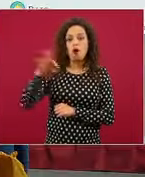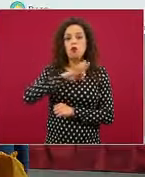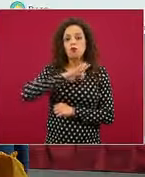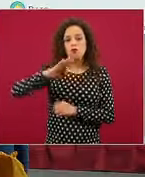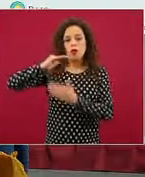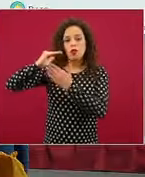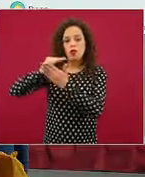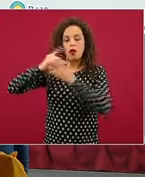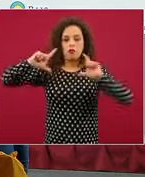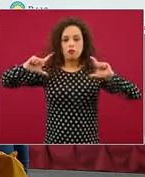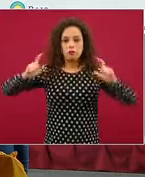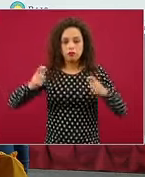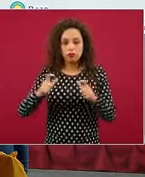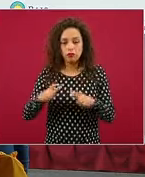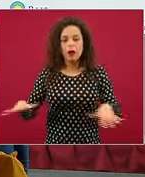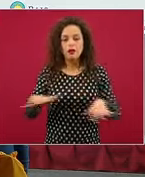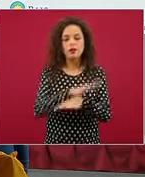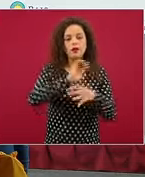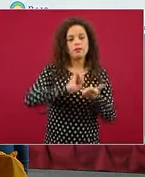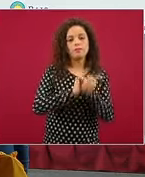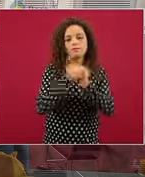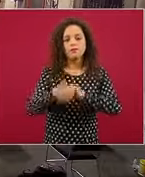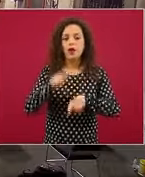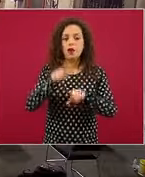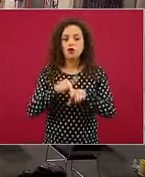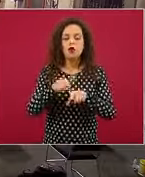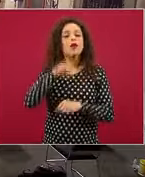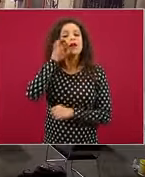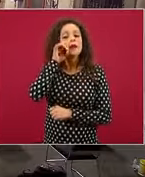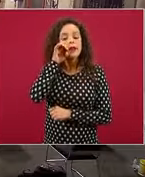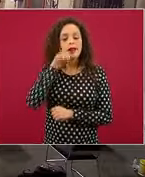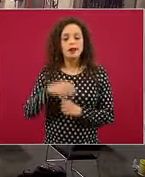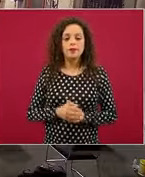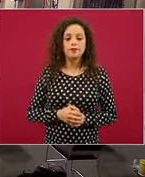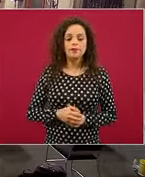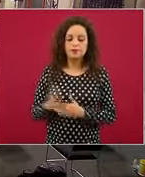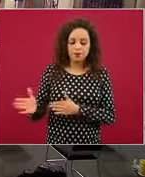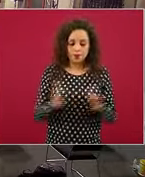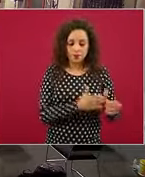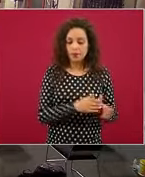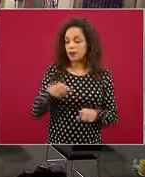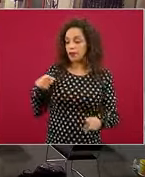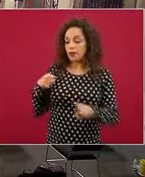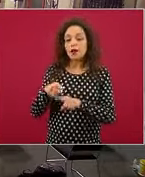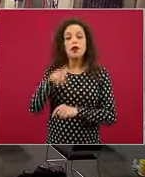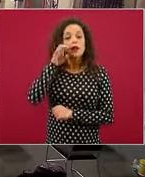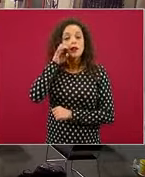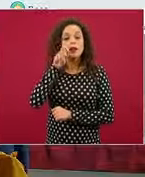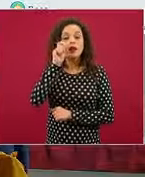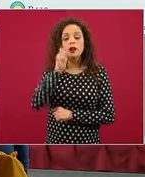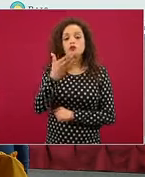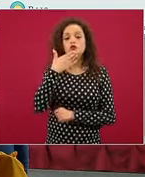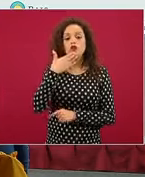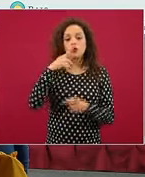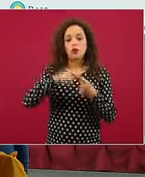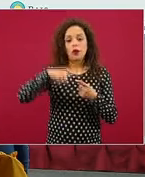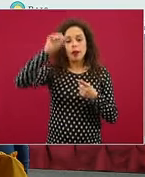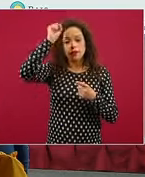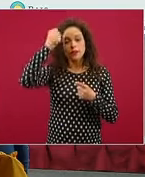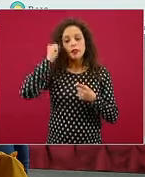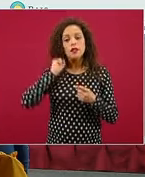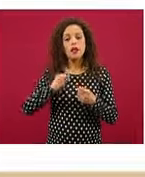disminuir nuevamente a naranjas. Para efecto de los naranjas, tenemos a Sonora, a Sinaloa